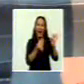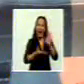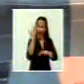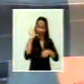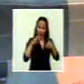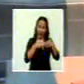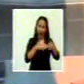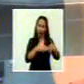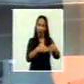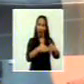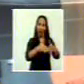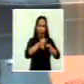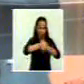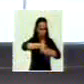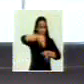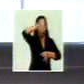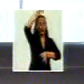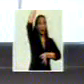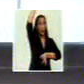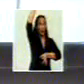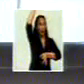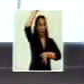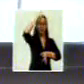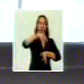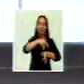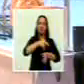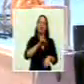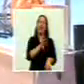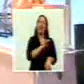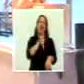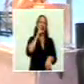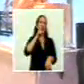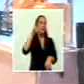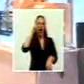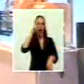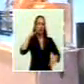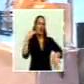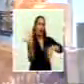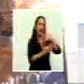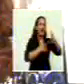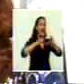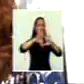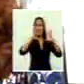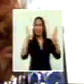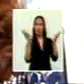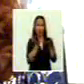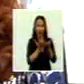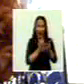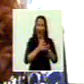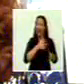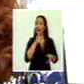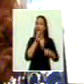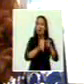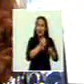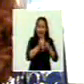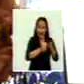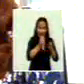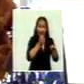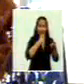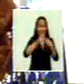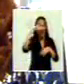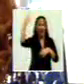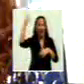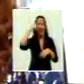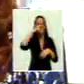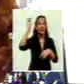de alta complejidad. Cuando vino el año 2008 la crisis mundial, el 70% de sus exportaciones